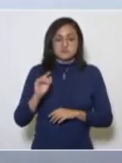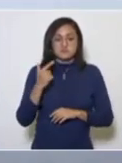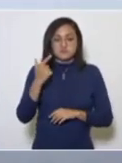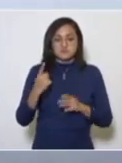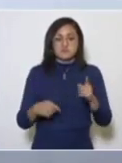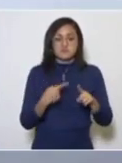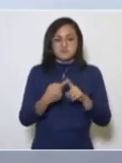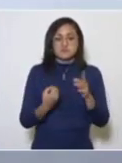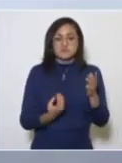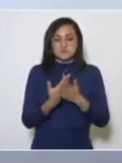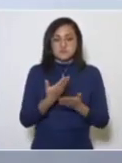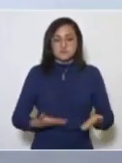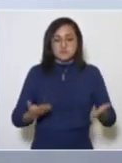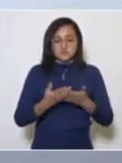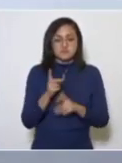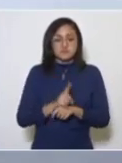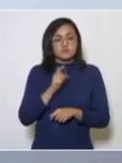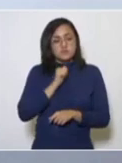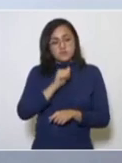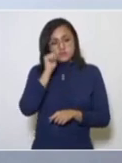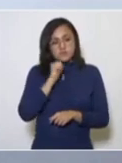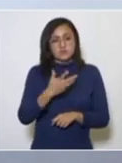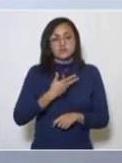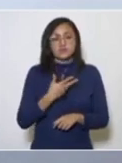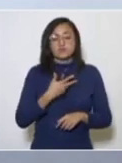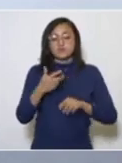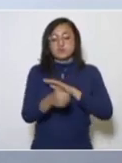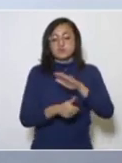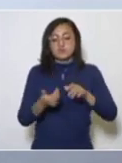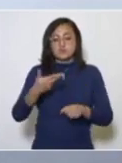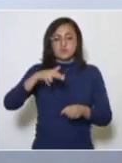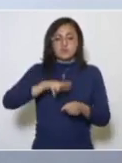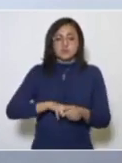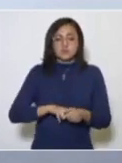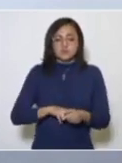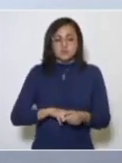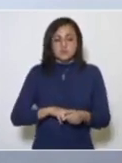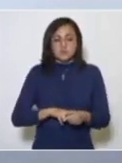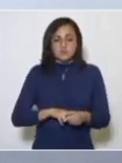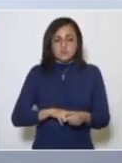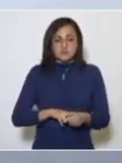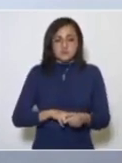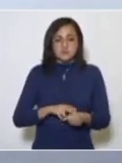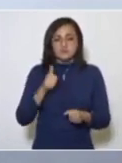797 nuevos casos en comparación al día de ayer. Tenemos casos activos ambulatorios y hospitalizados,